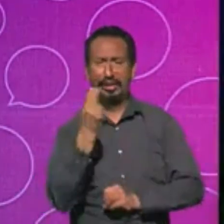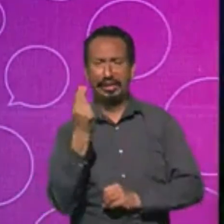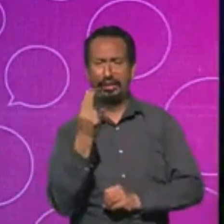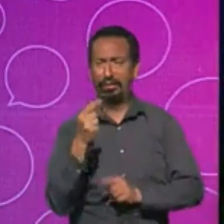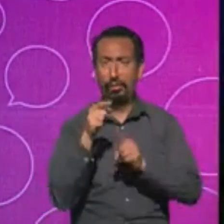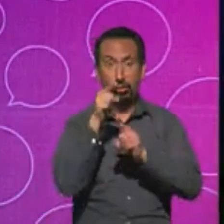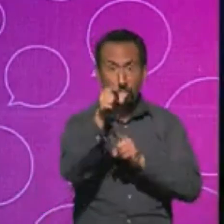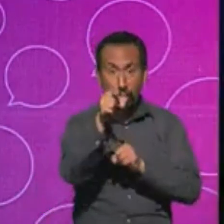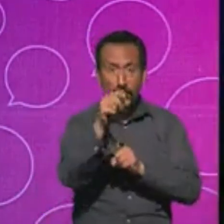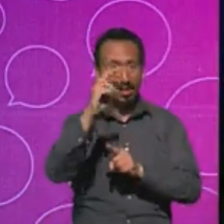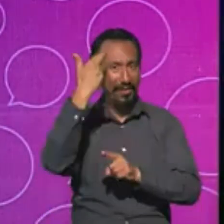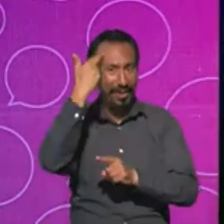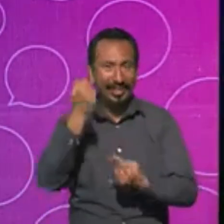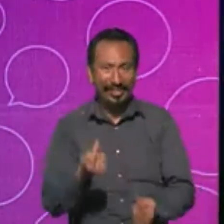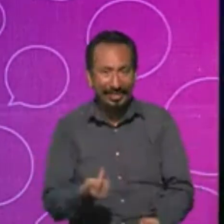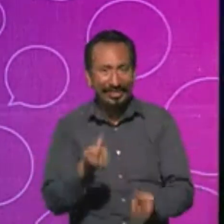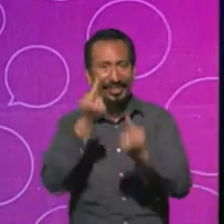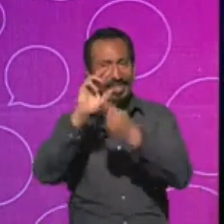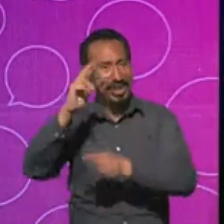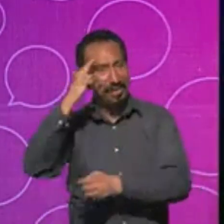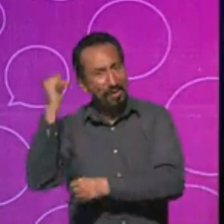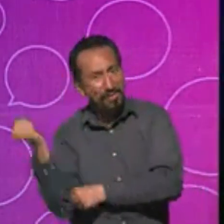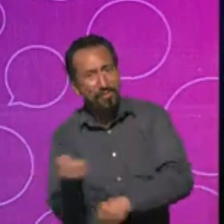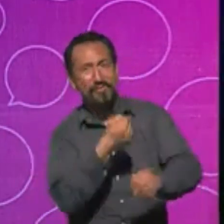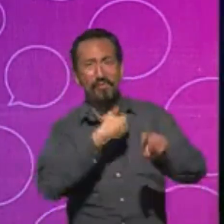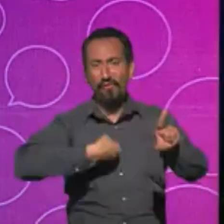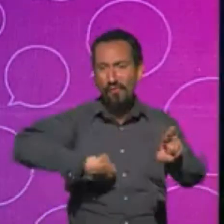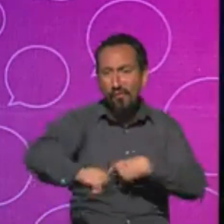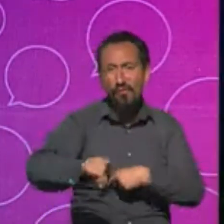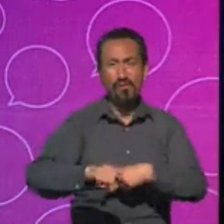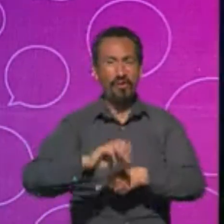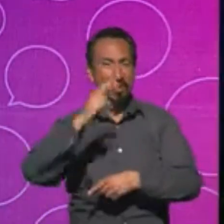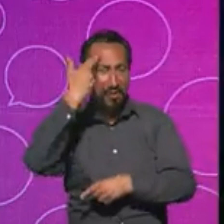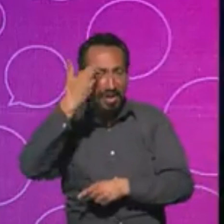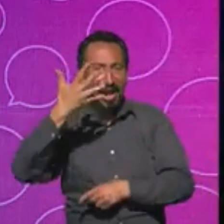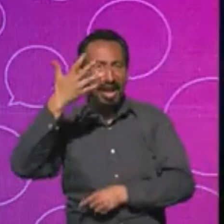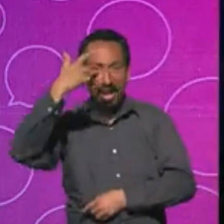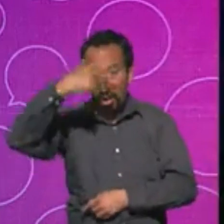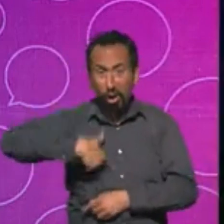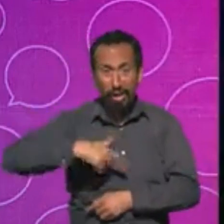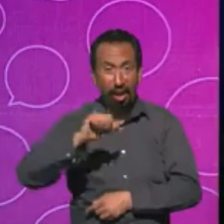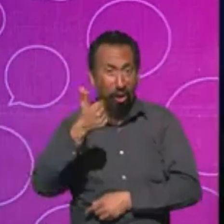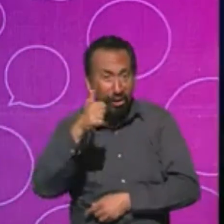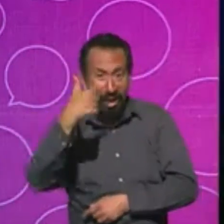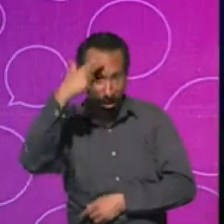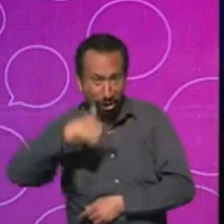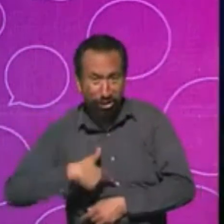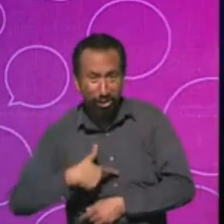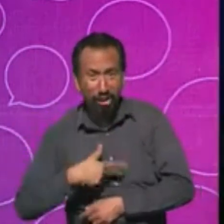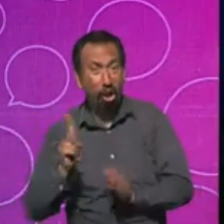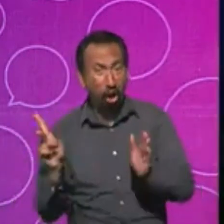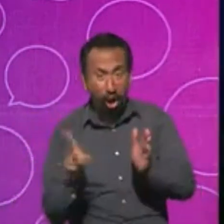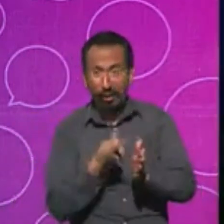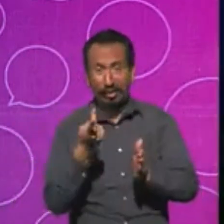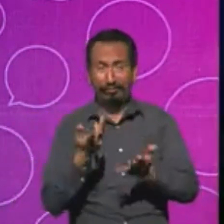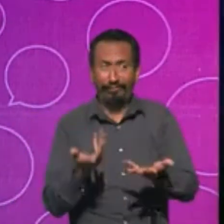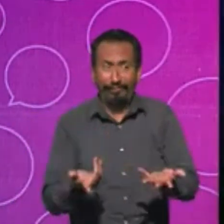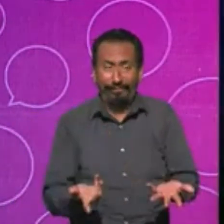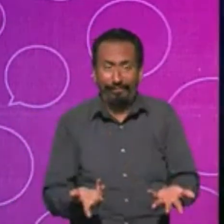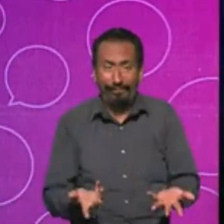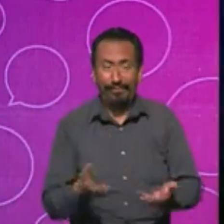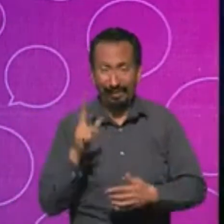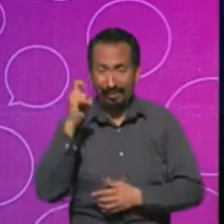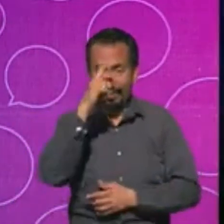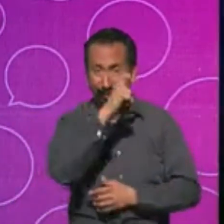tú y yo crecimos pelote hasta las 10 11 de la noche ya no existe y no tiene por qué regresar hoy en